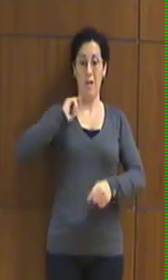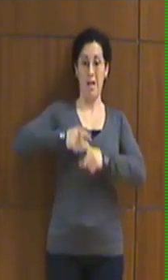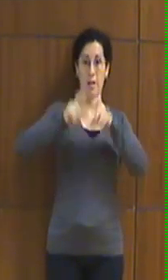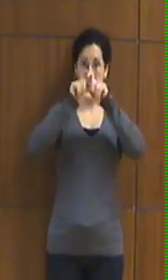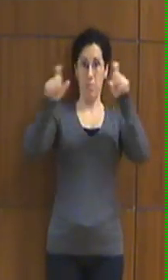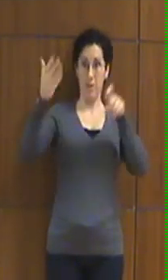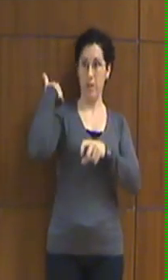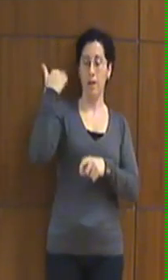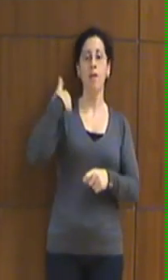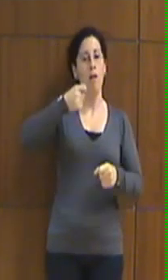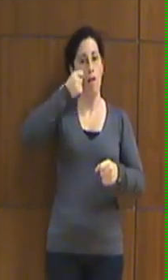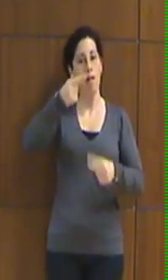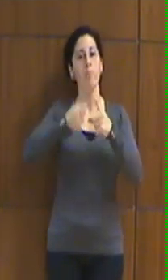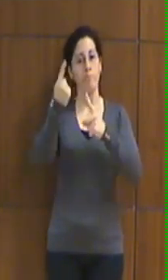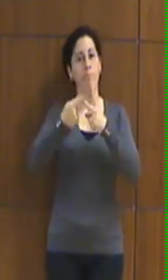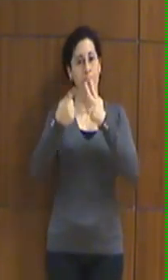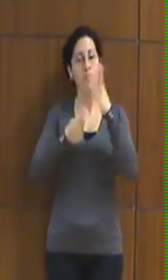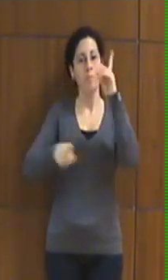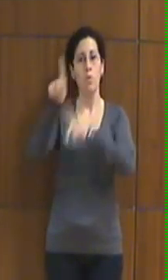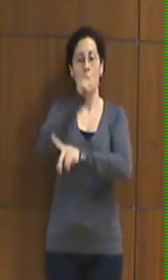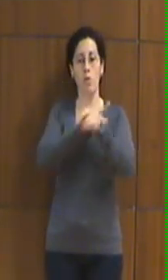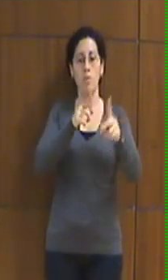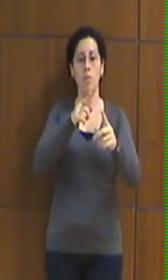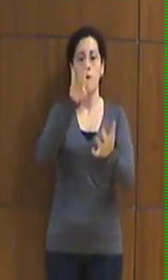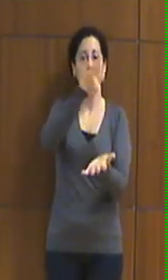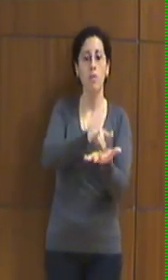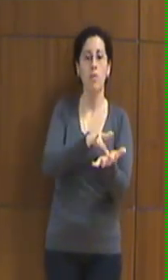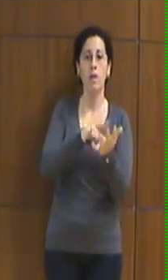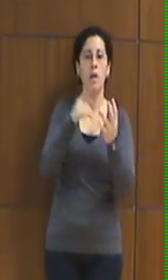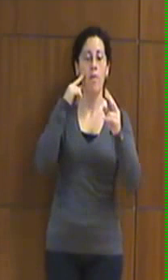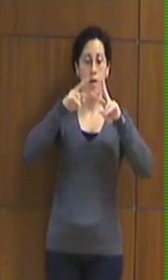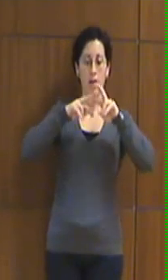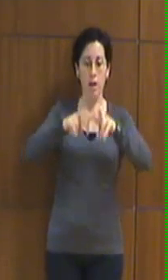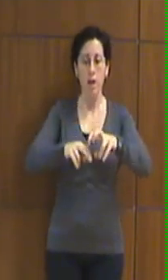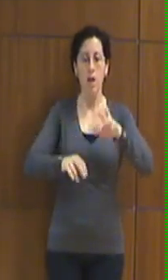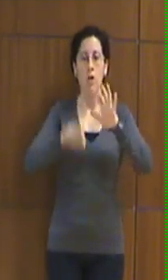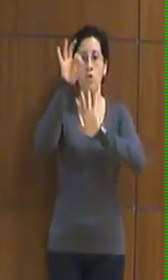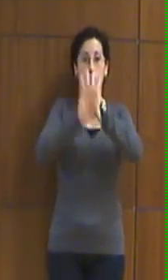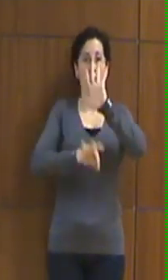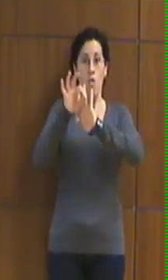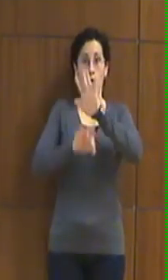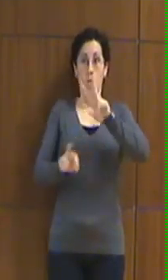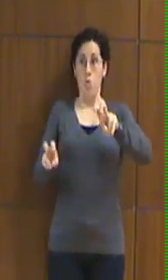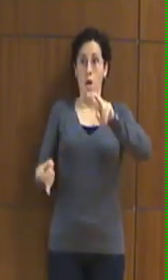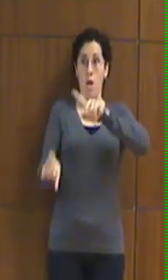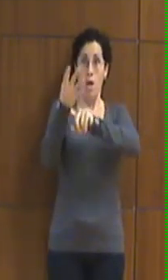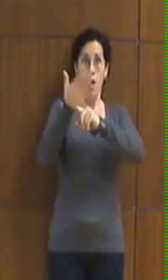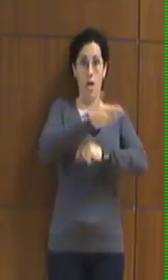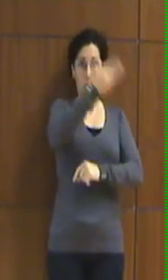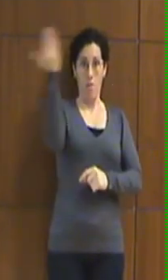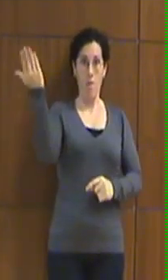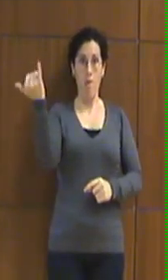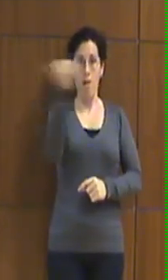experiencias de analizar nuevos sistemas de software que han salido al mercado, que son,